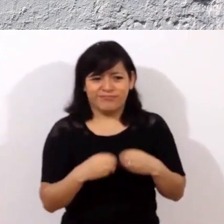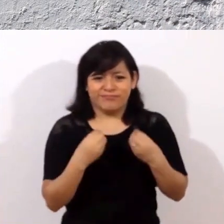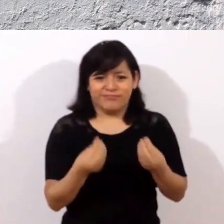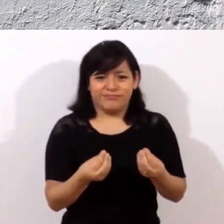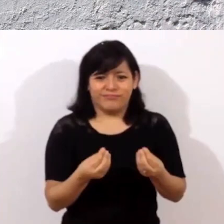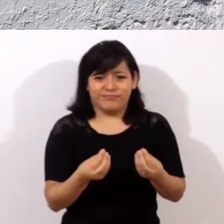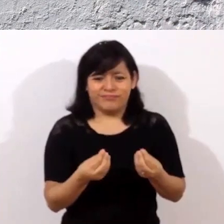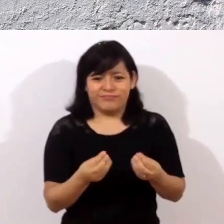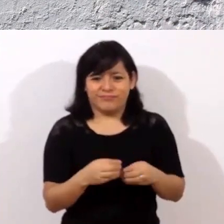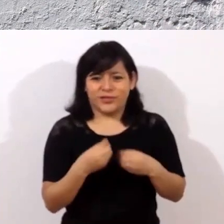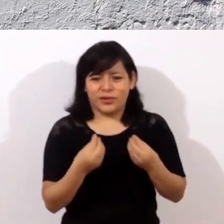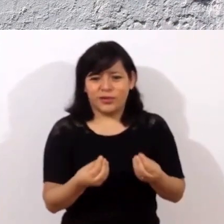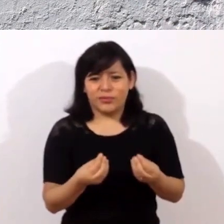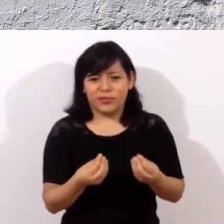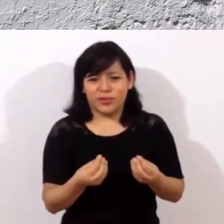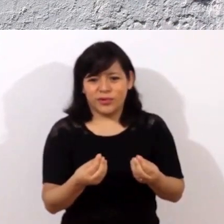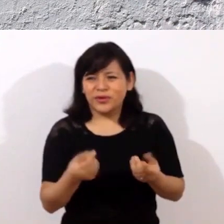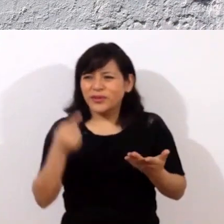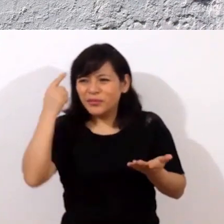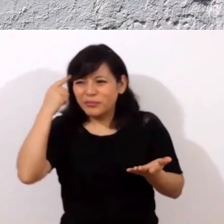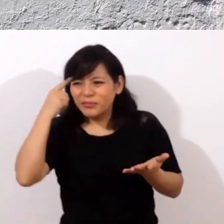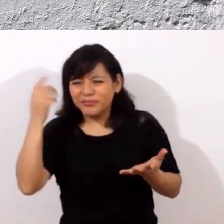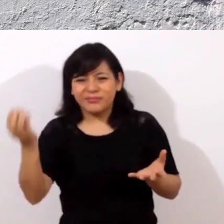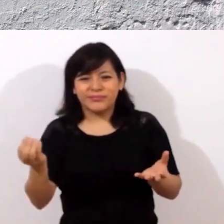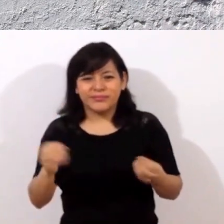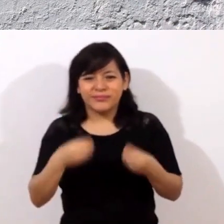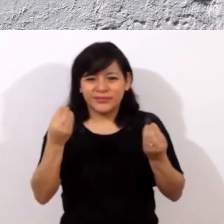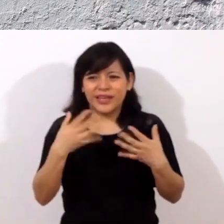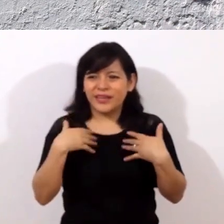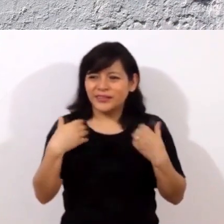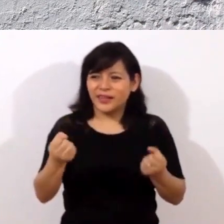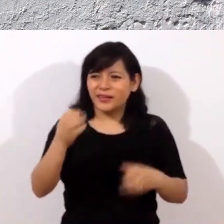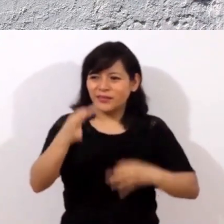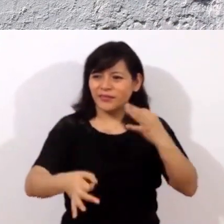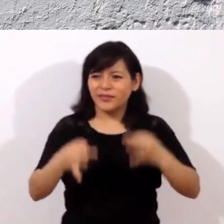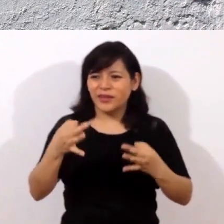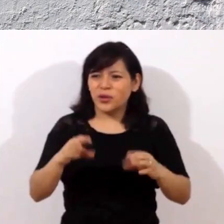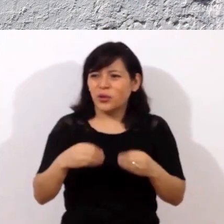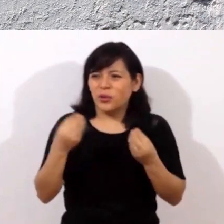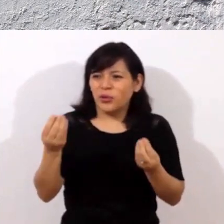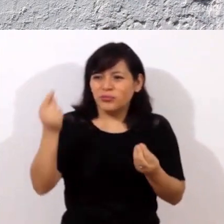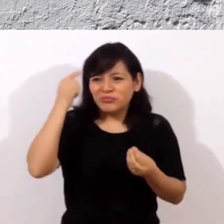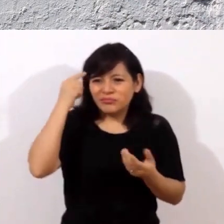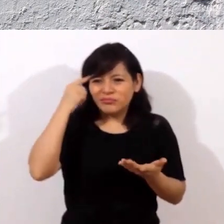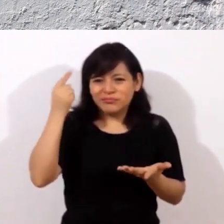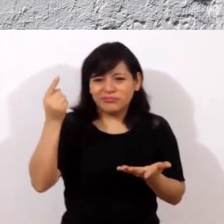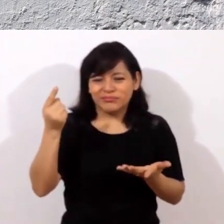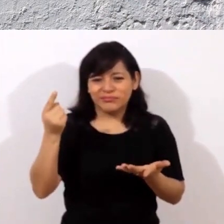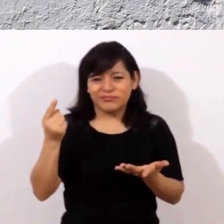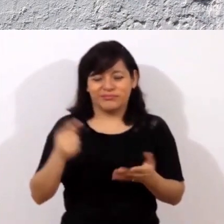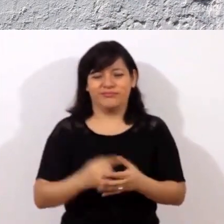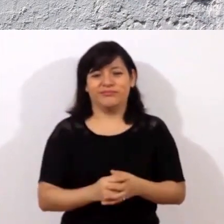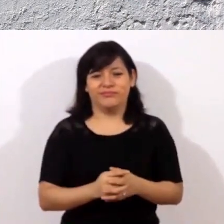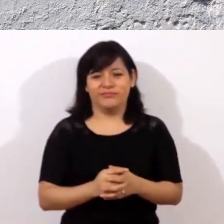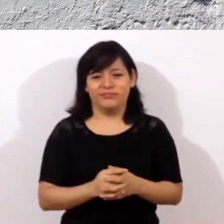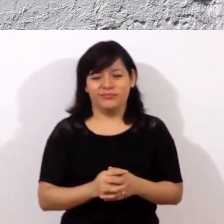¿En qué mente, con sano juicio, puede haber este hecho? En realidad aquí se está hablando